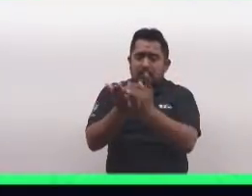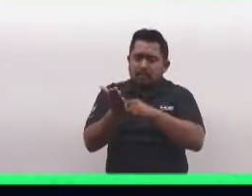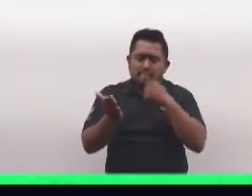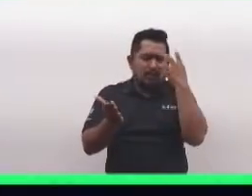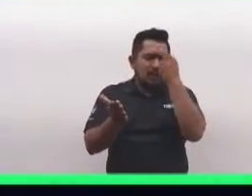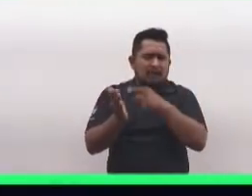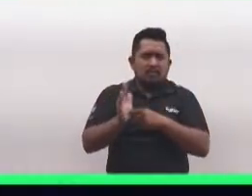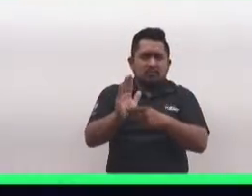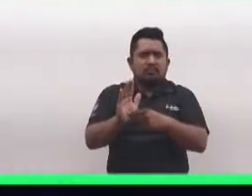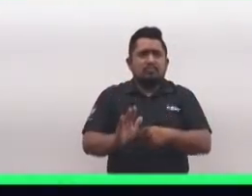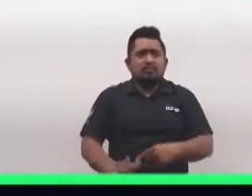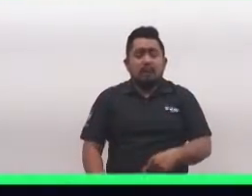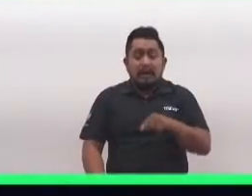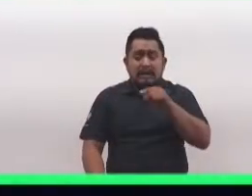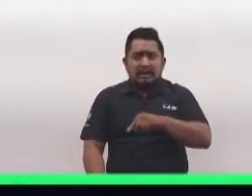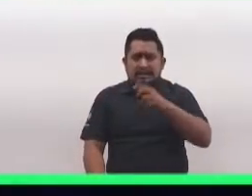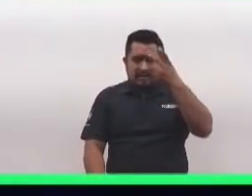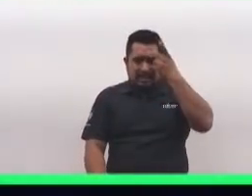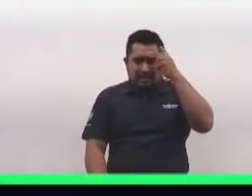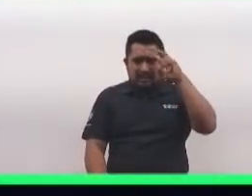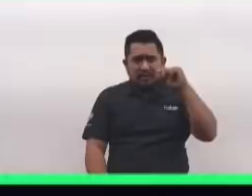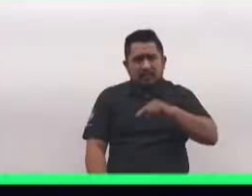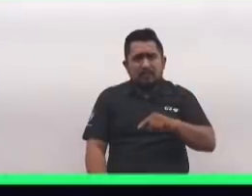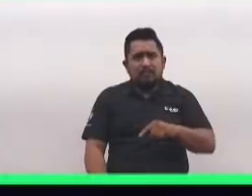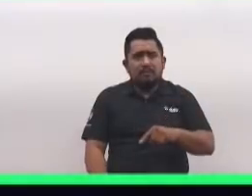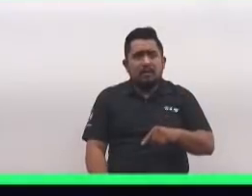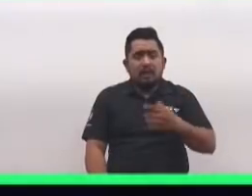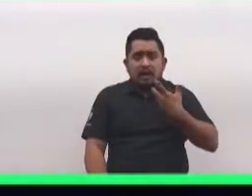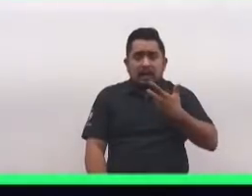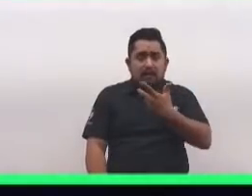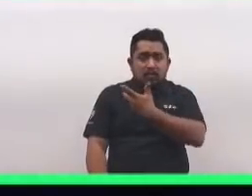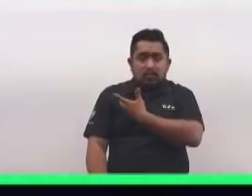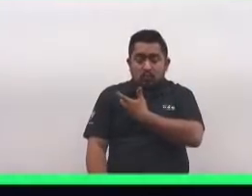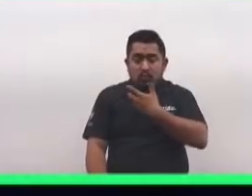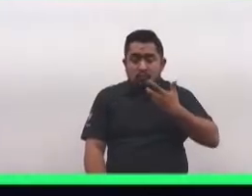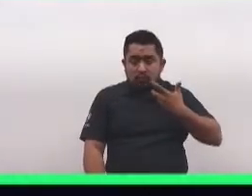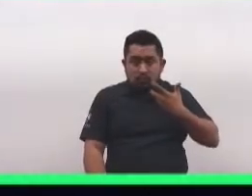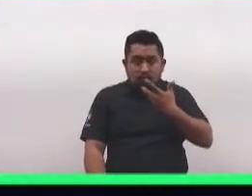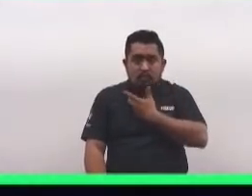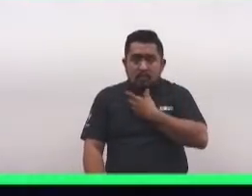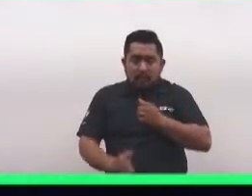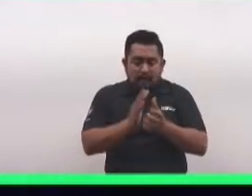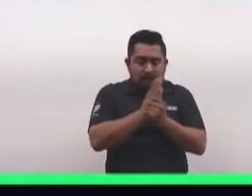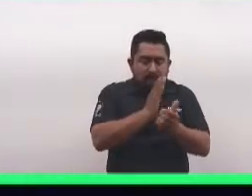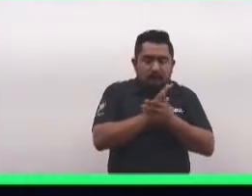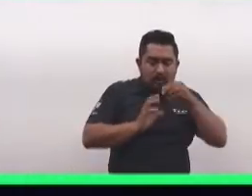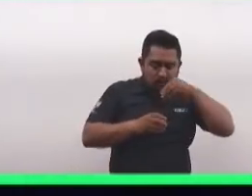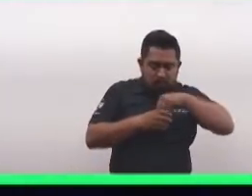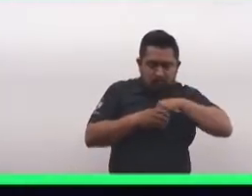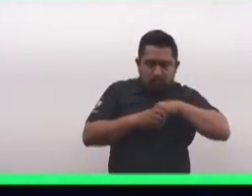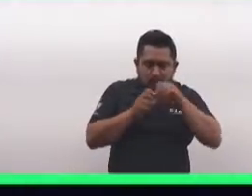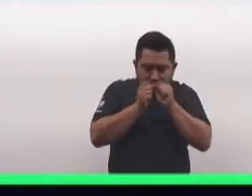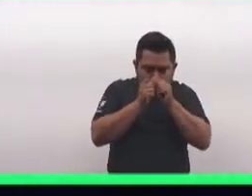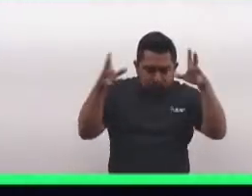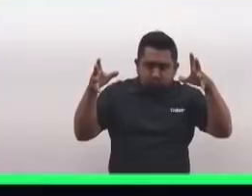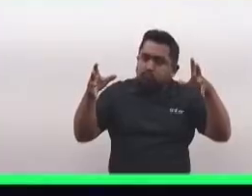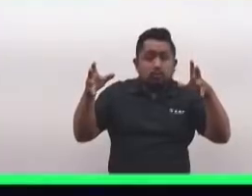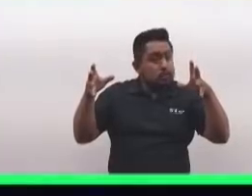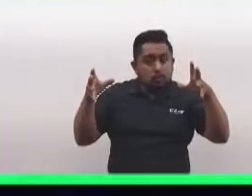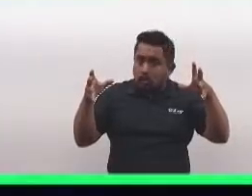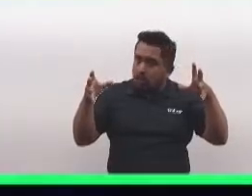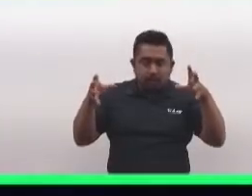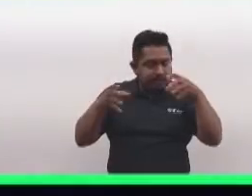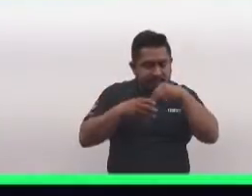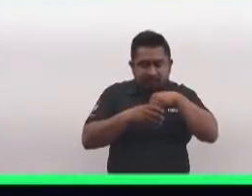no recuerda en lo que se entierra no se multiplica ojo lo que se